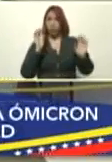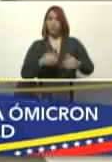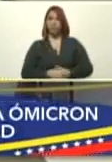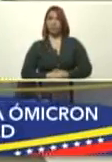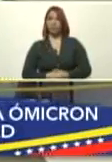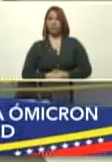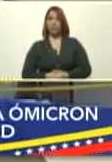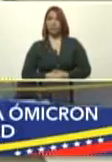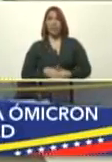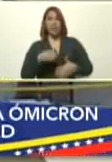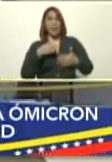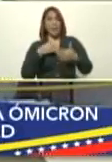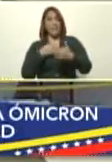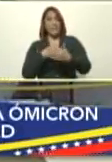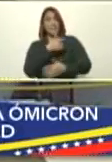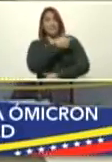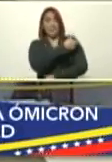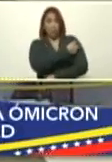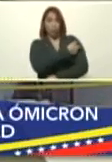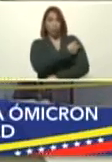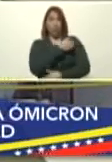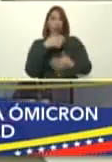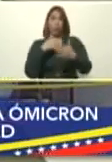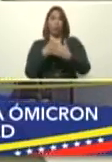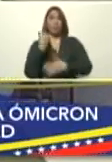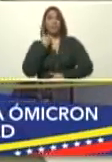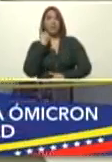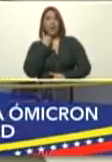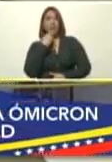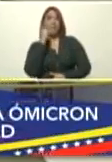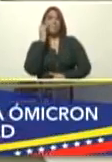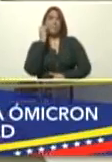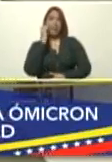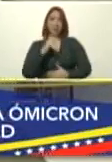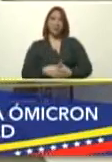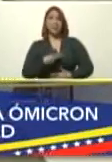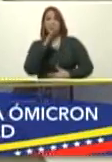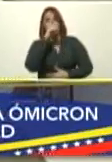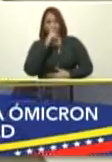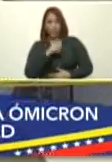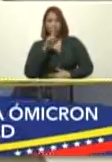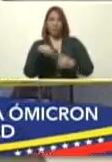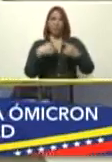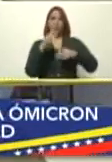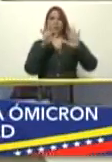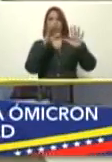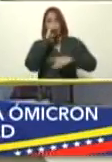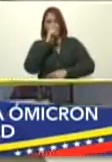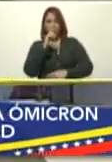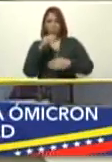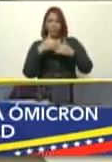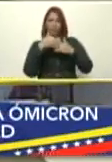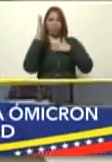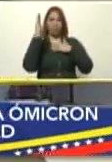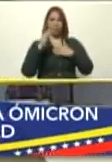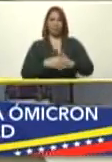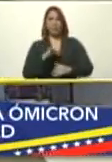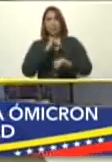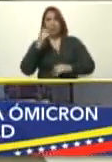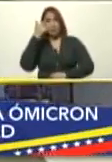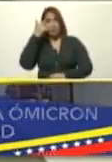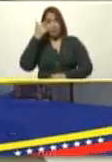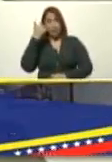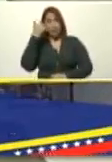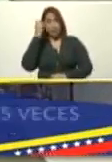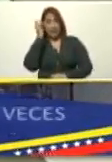La vacuna contra la fiebre amarilla duraba 5 años, después 10 años. Y al pasar del tiempo ya crearon la vacuna contra la